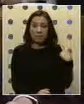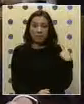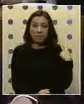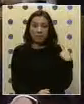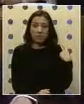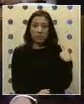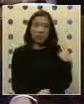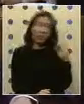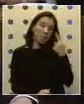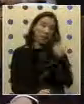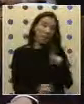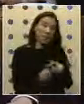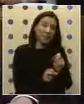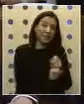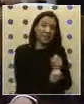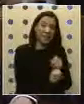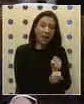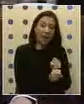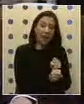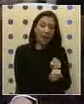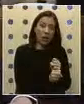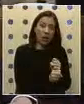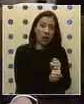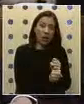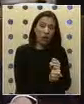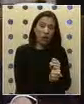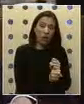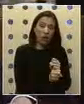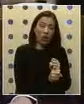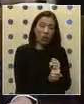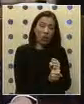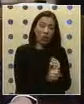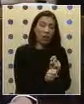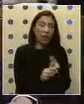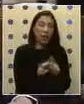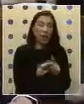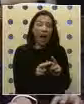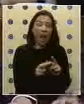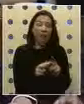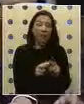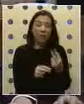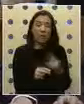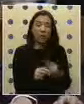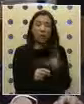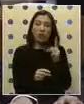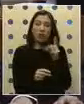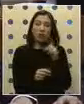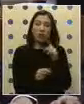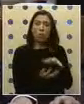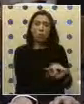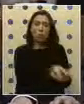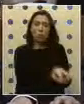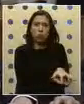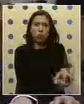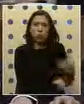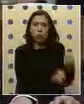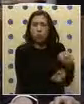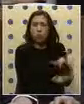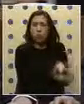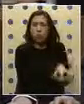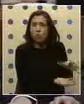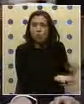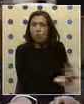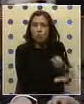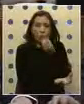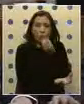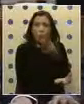para hacer la labor que no hace directamente el propietario, reciben una jugosa remuneración.